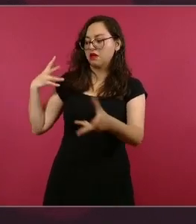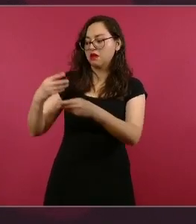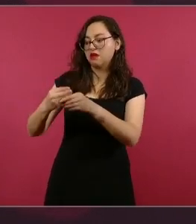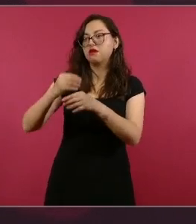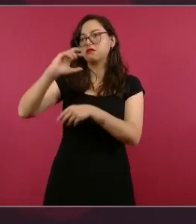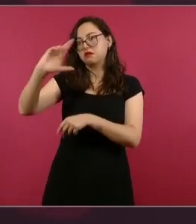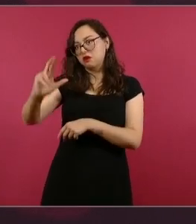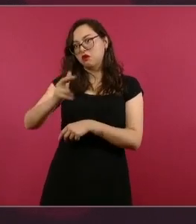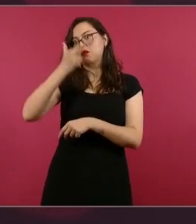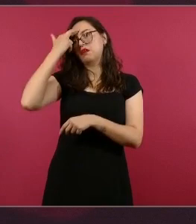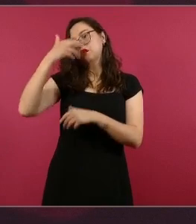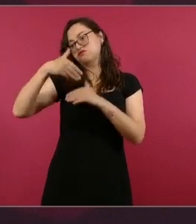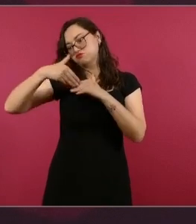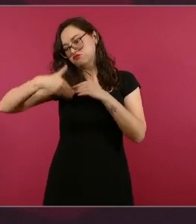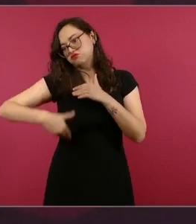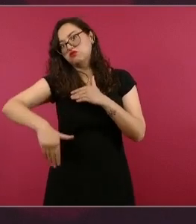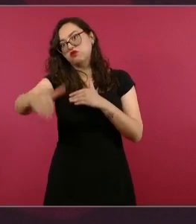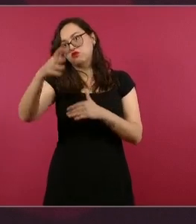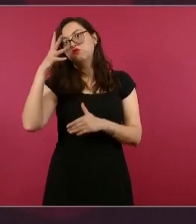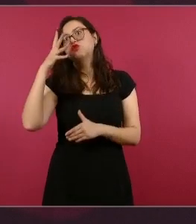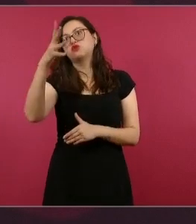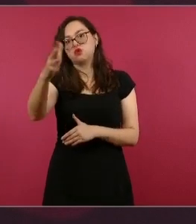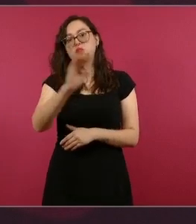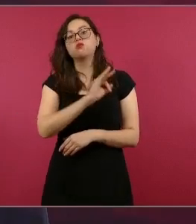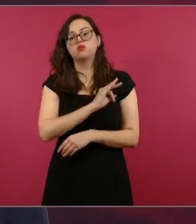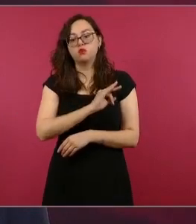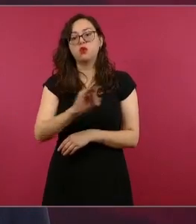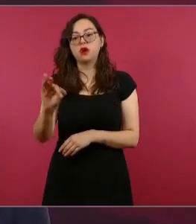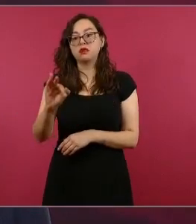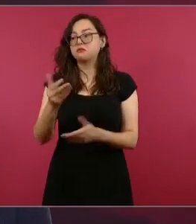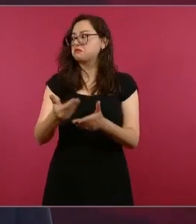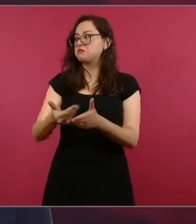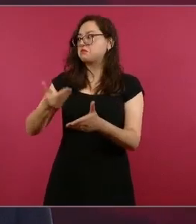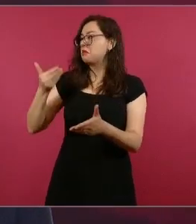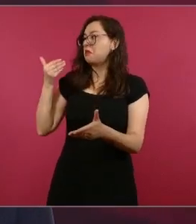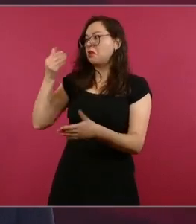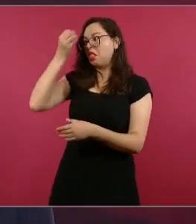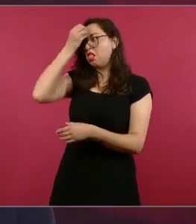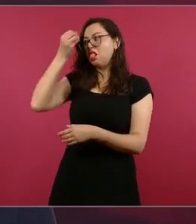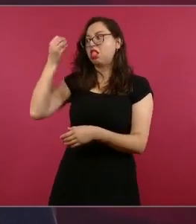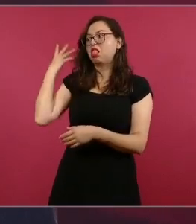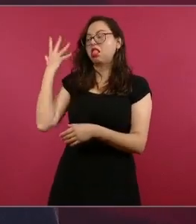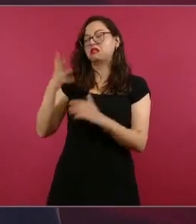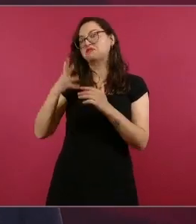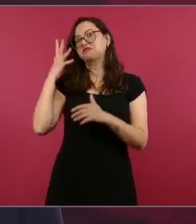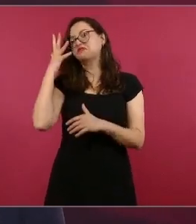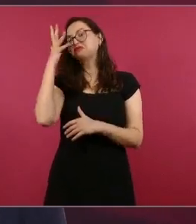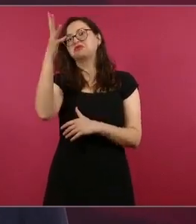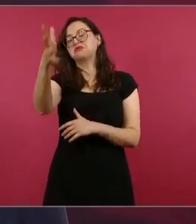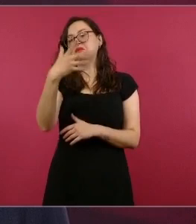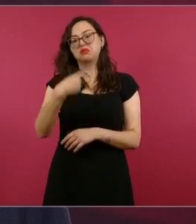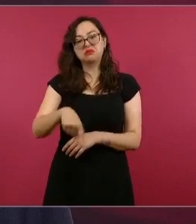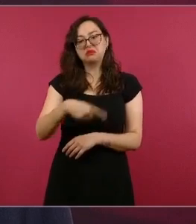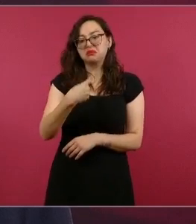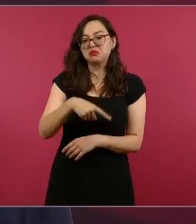nunca hacia dónde va. Los neoliberales corruptos